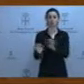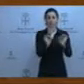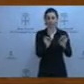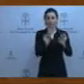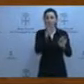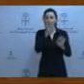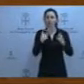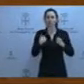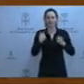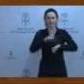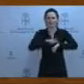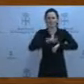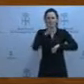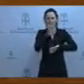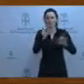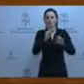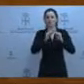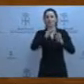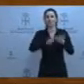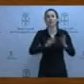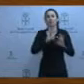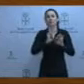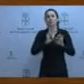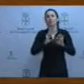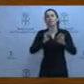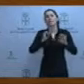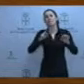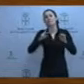voy muy mal de tiempo, la elaboración de un plan de choque contra el desempleo juvenil,